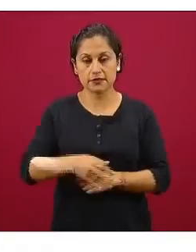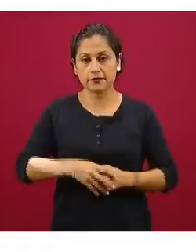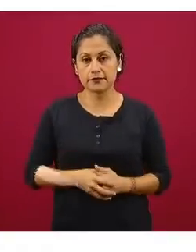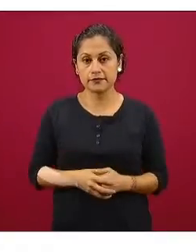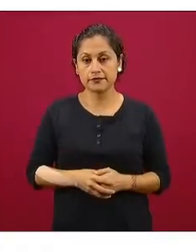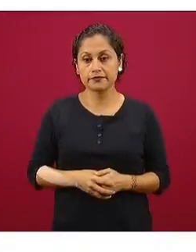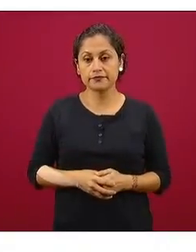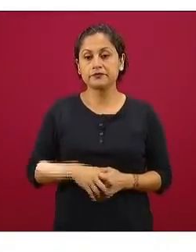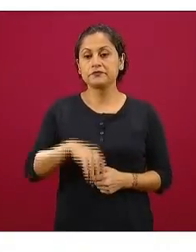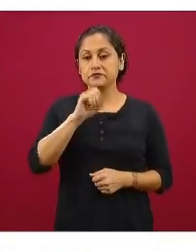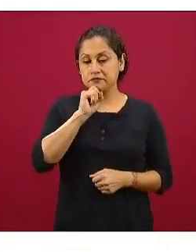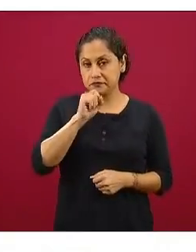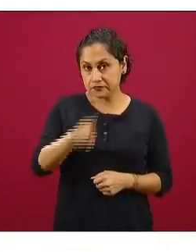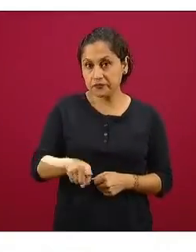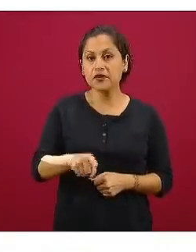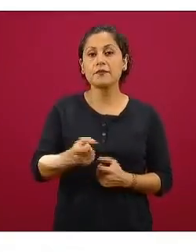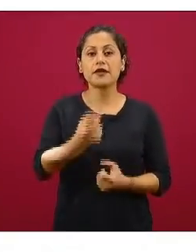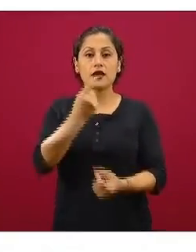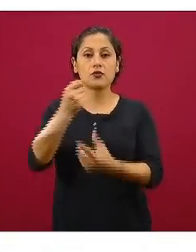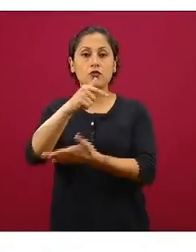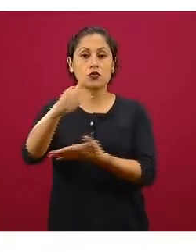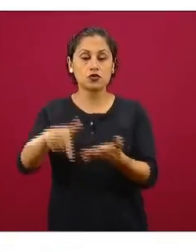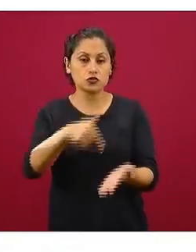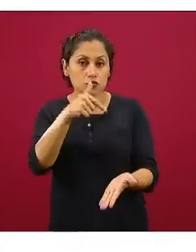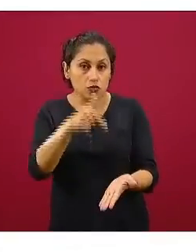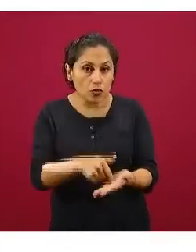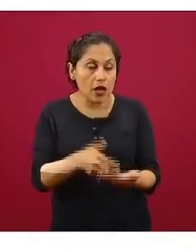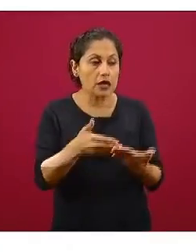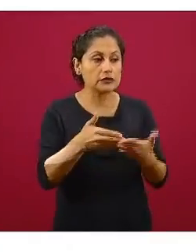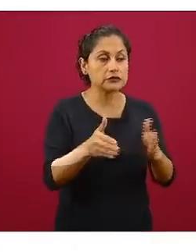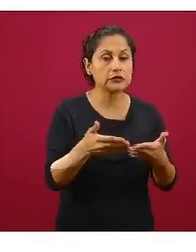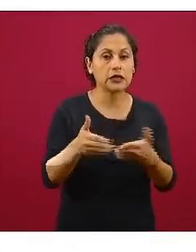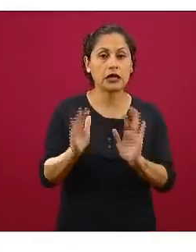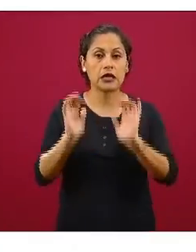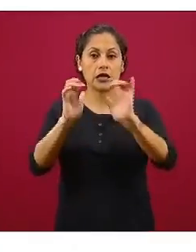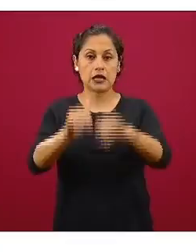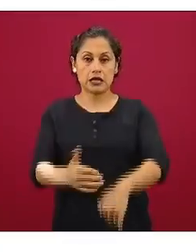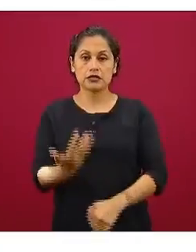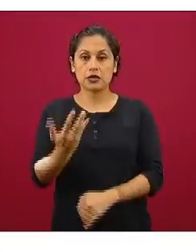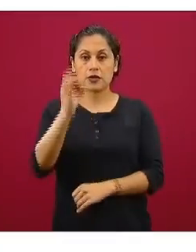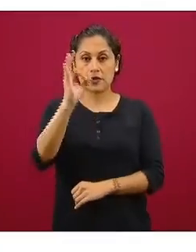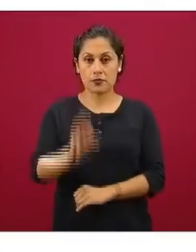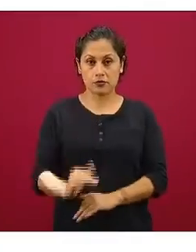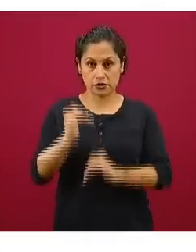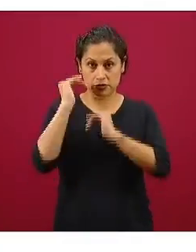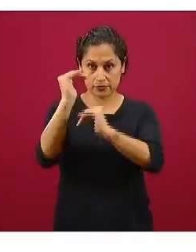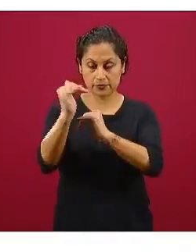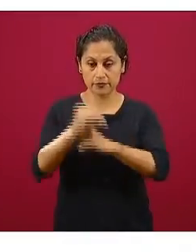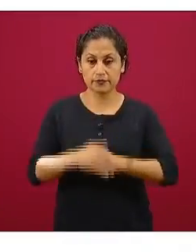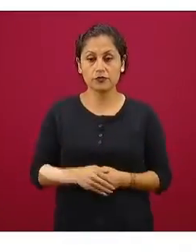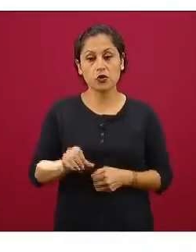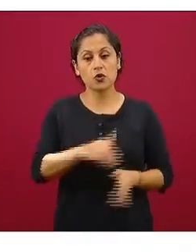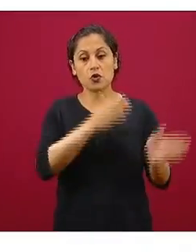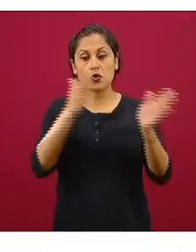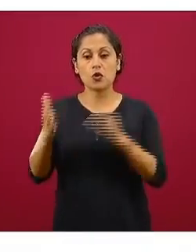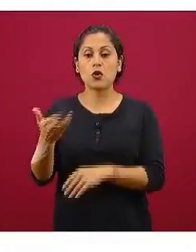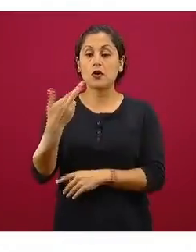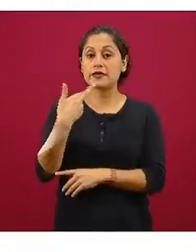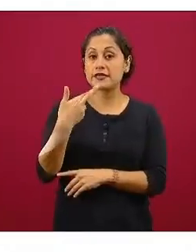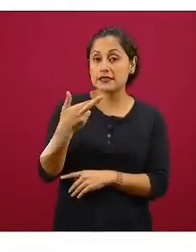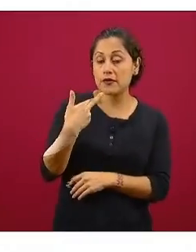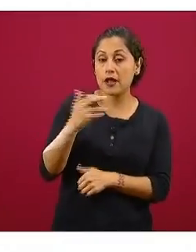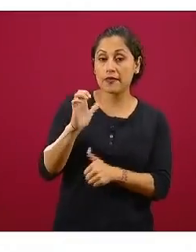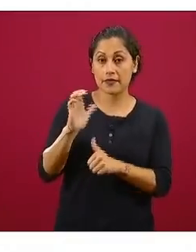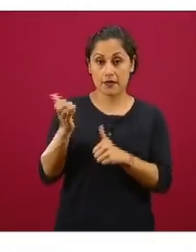ocupar o activar áreas comunes también con un aforo del 50%. En el caso de restaurantes, de